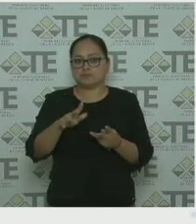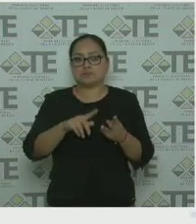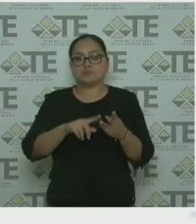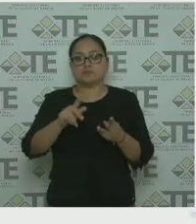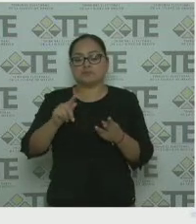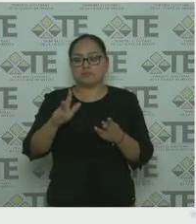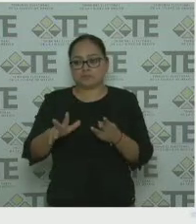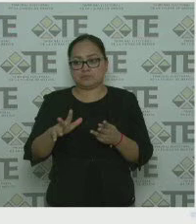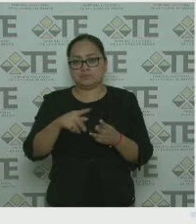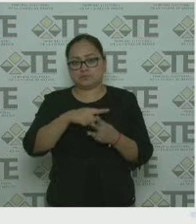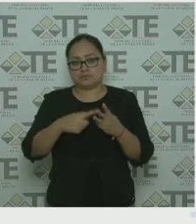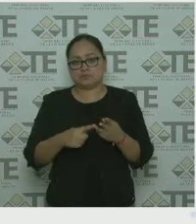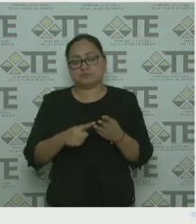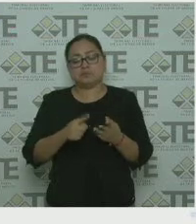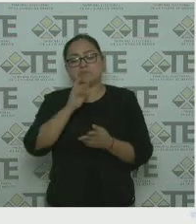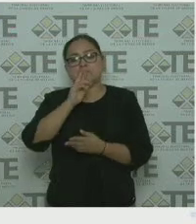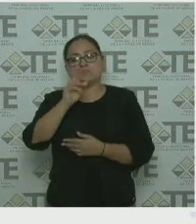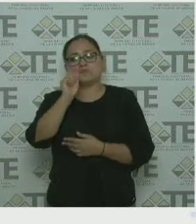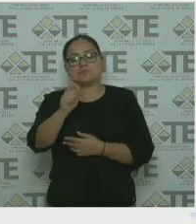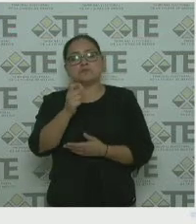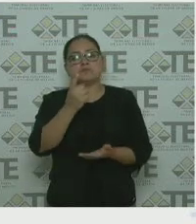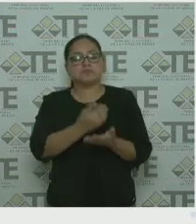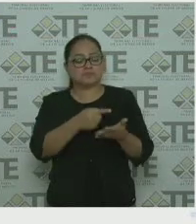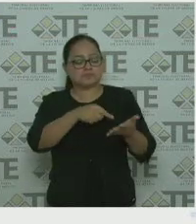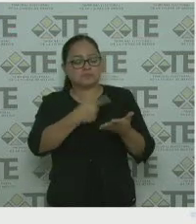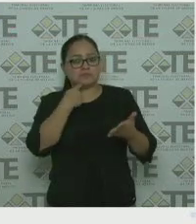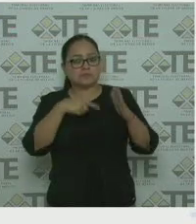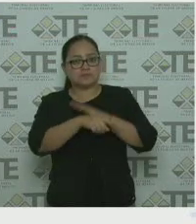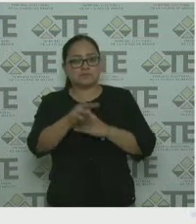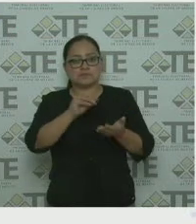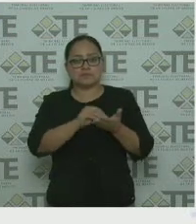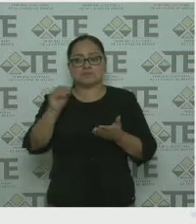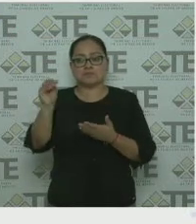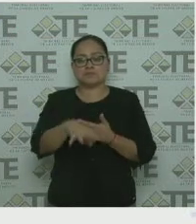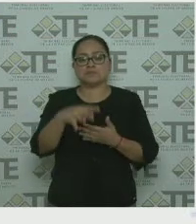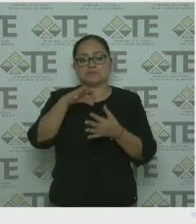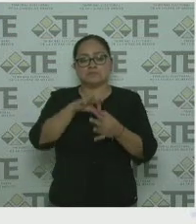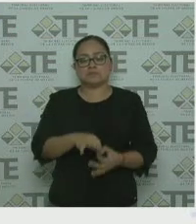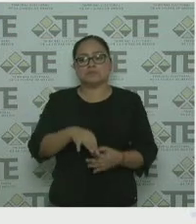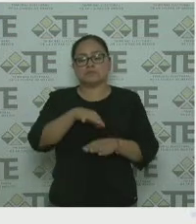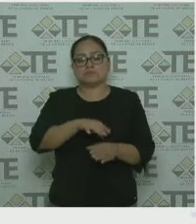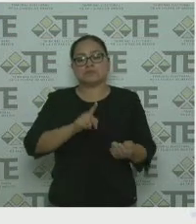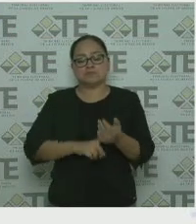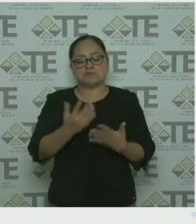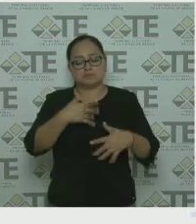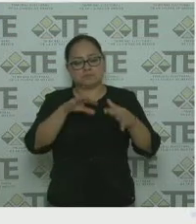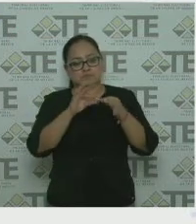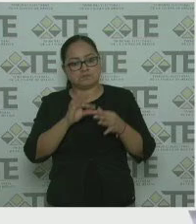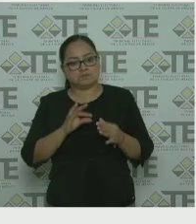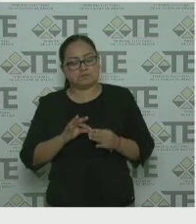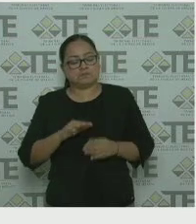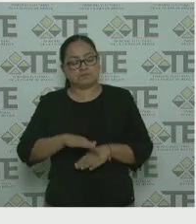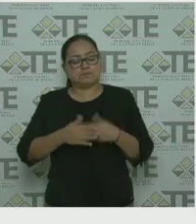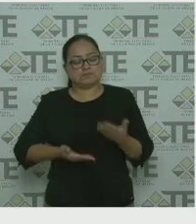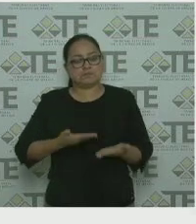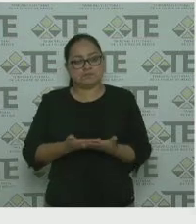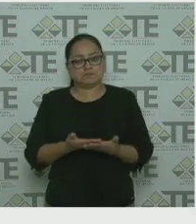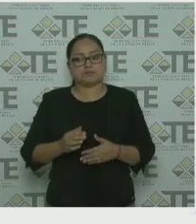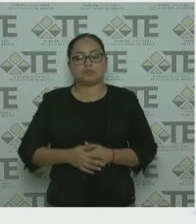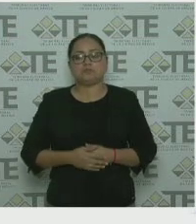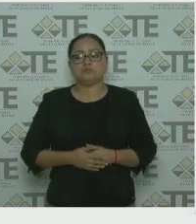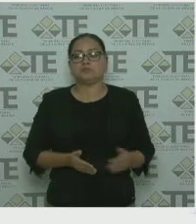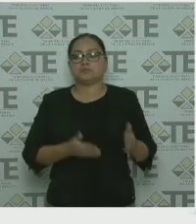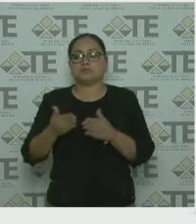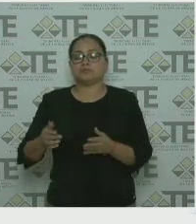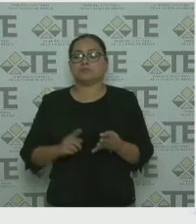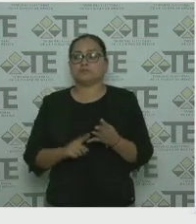75 y 78 esencialmente se resuelve. Se desechan de plano las demandas de conformidad con lo razonado en las partes considerativas de dichos fallos,